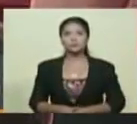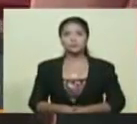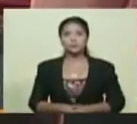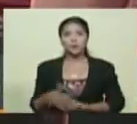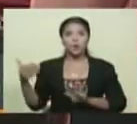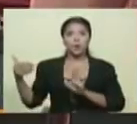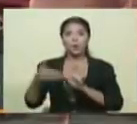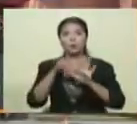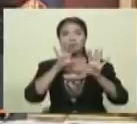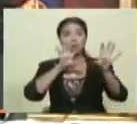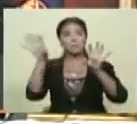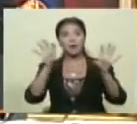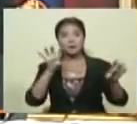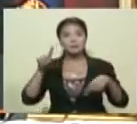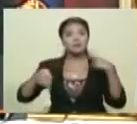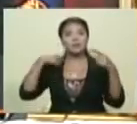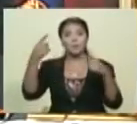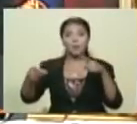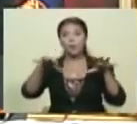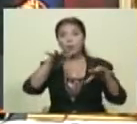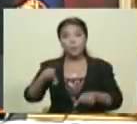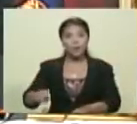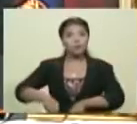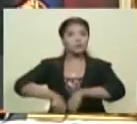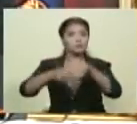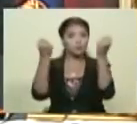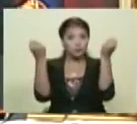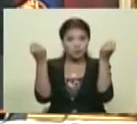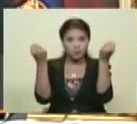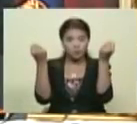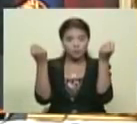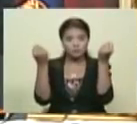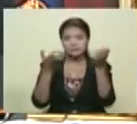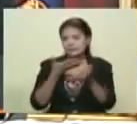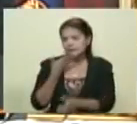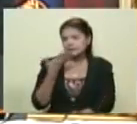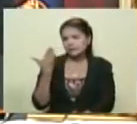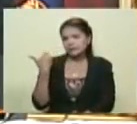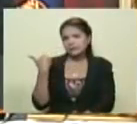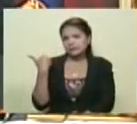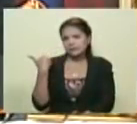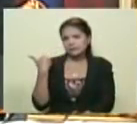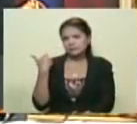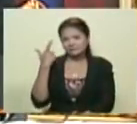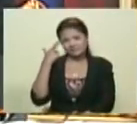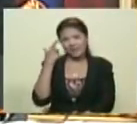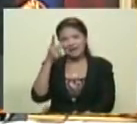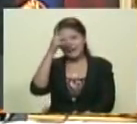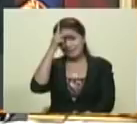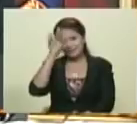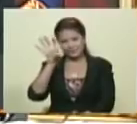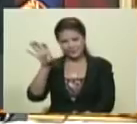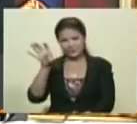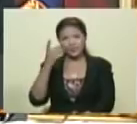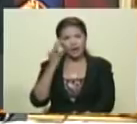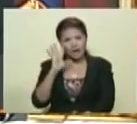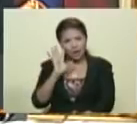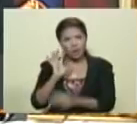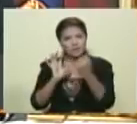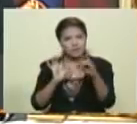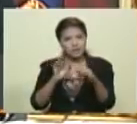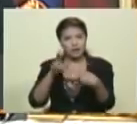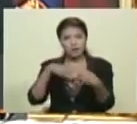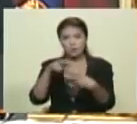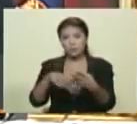contra países que después fueron ocupados, destruidos. Los más recientes, Irak. Creo que en la izquierda ni